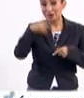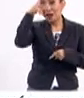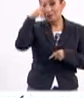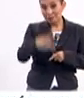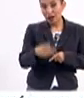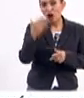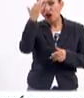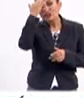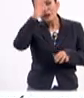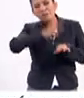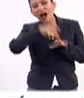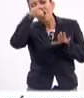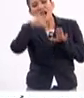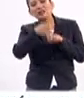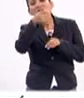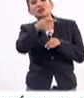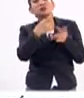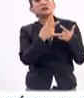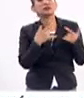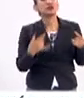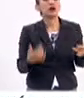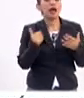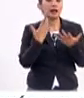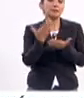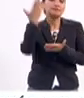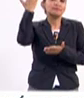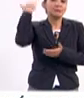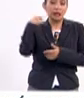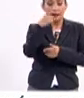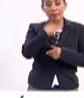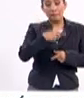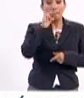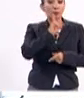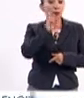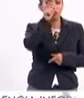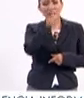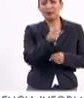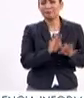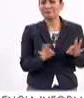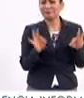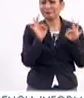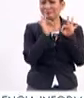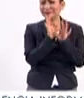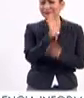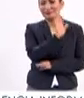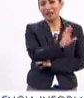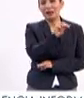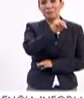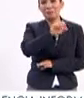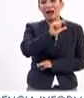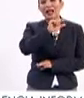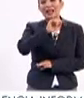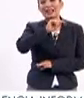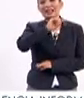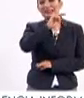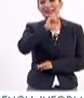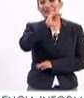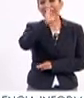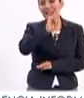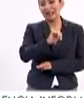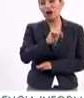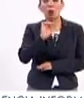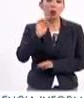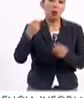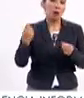mexicanos, claro. Conocer un poco más a fondo acerca de nuestras raíces y bueno, este personaje emblemático de Malitzin, la Malinche, como